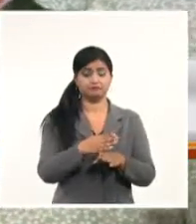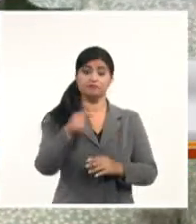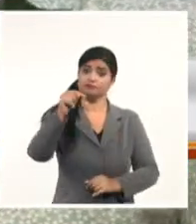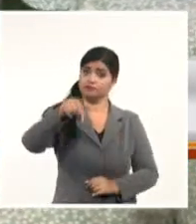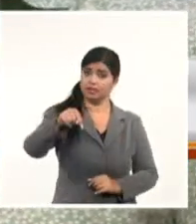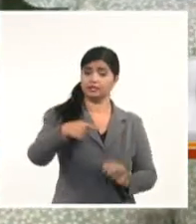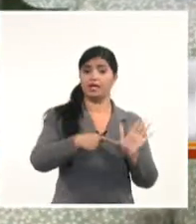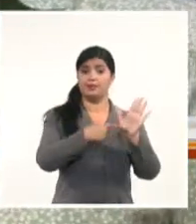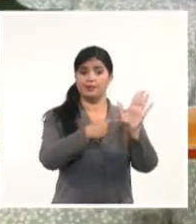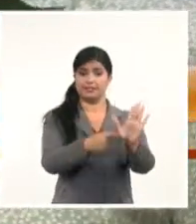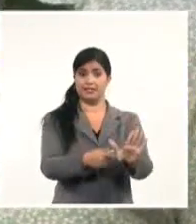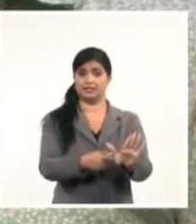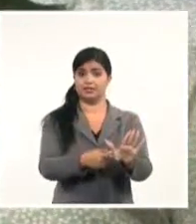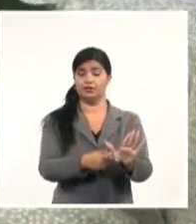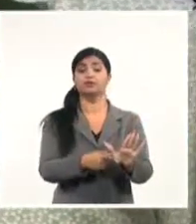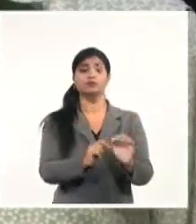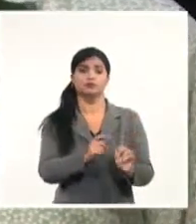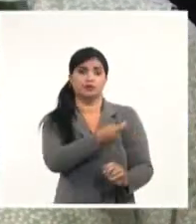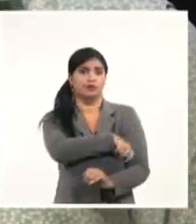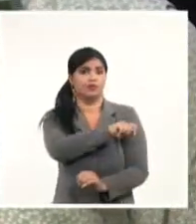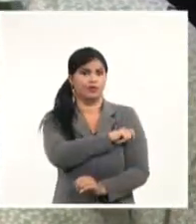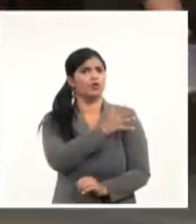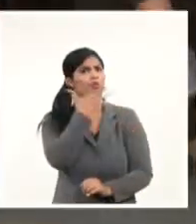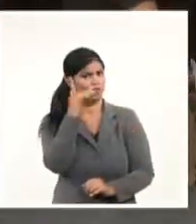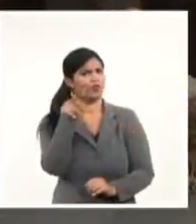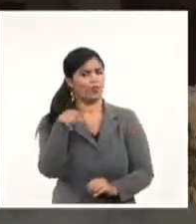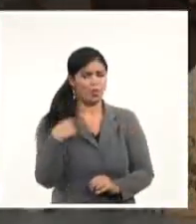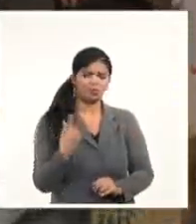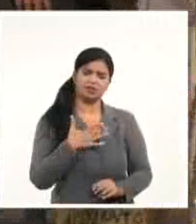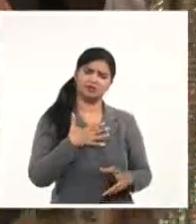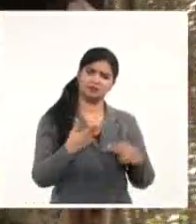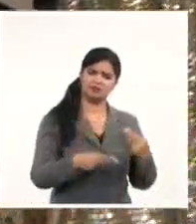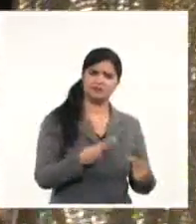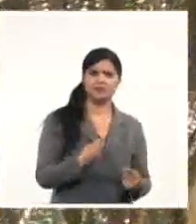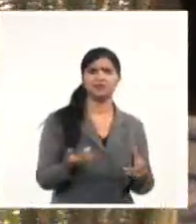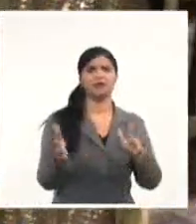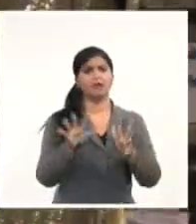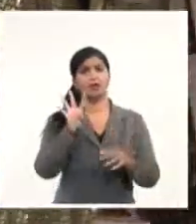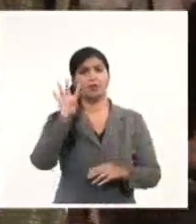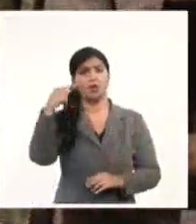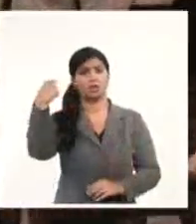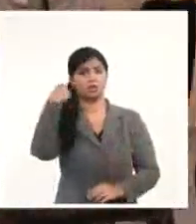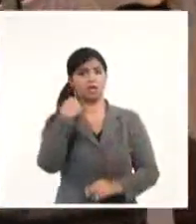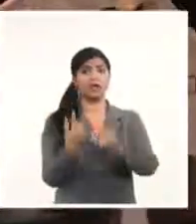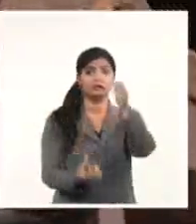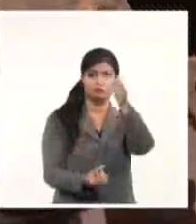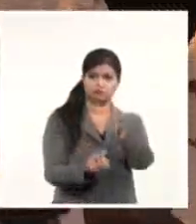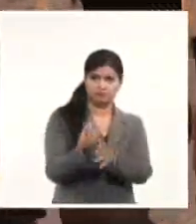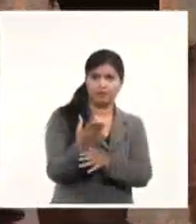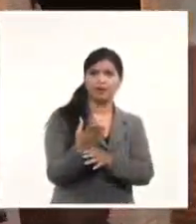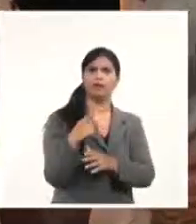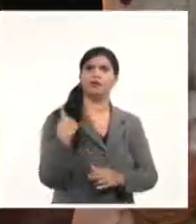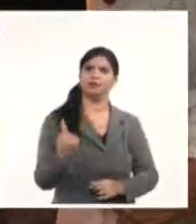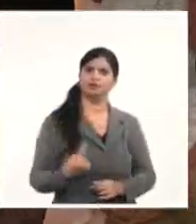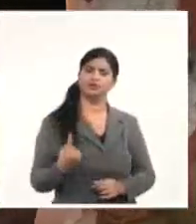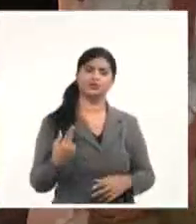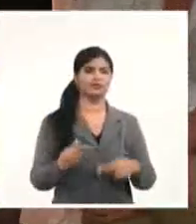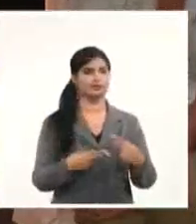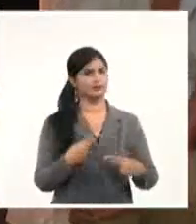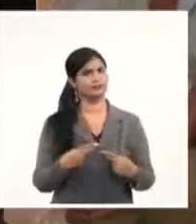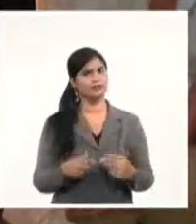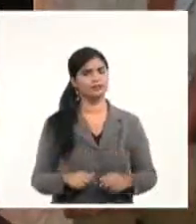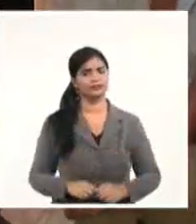no regresa el espectáculo tal cual. Este es un espectáculo que aproximadamente tiene 4 años de estrenado, que desanda la realidad